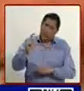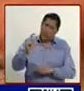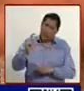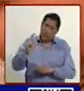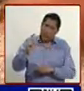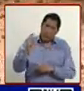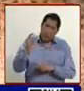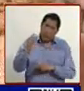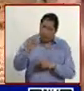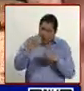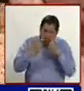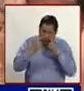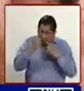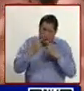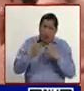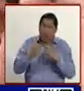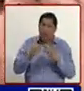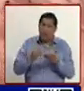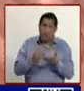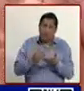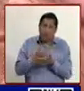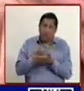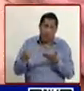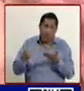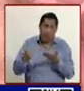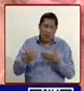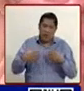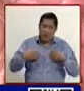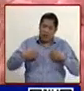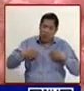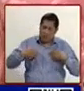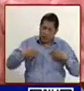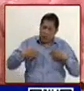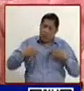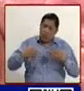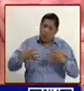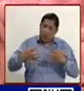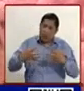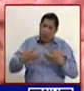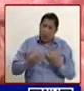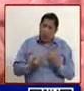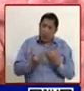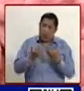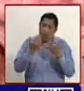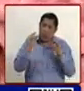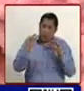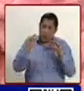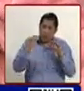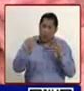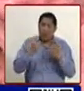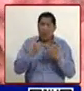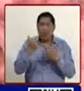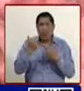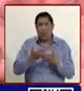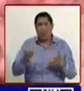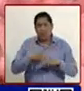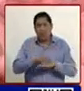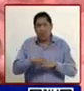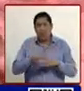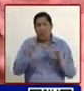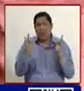gas, cómo ha quemado por lo menos parte del edredón, ropa y otras cosas que había sobre la